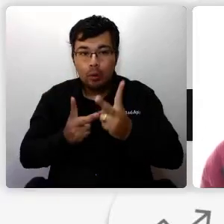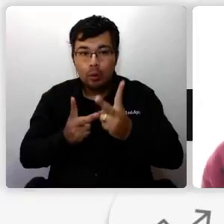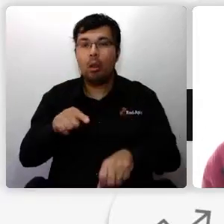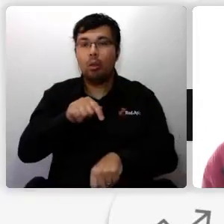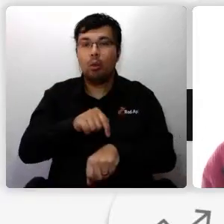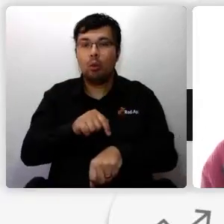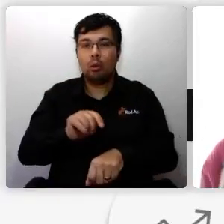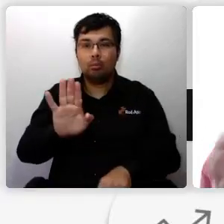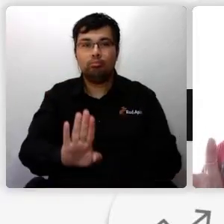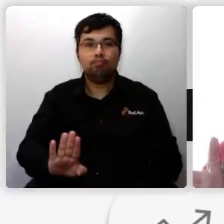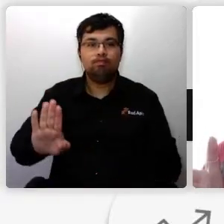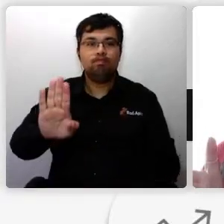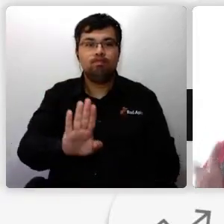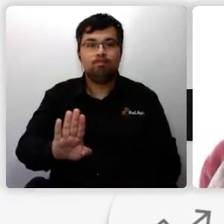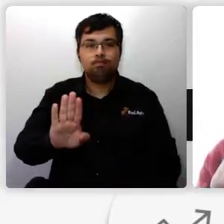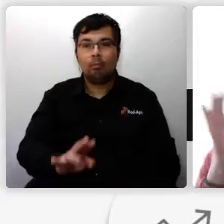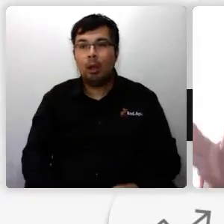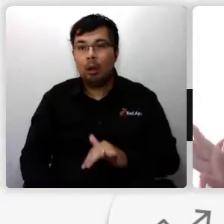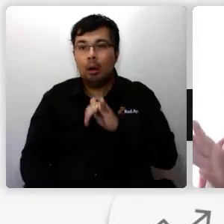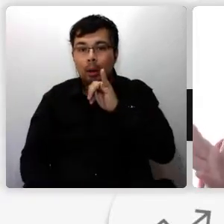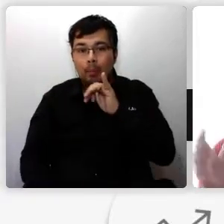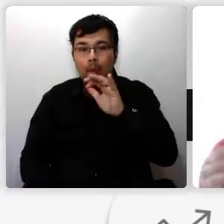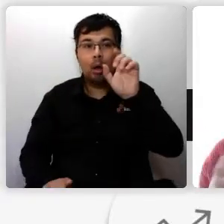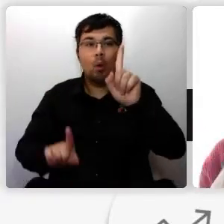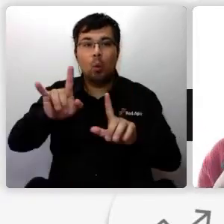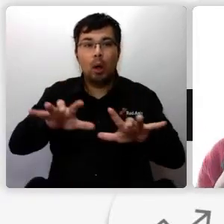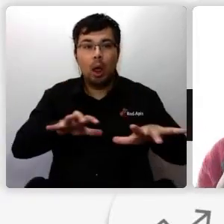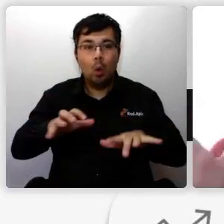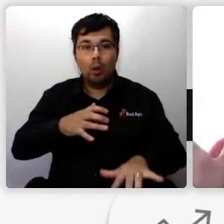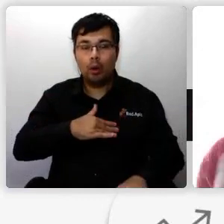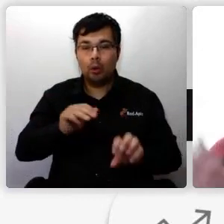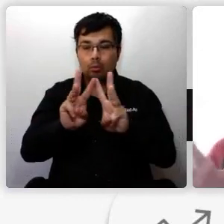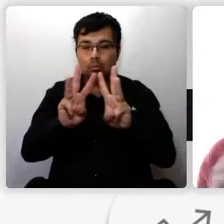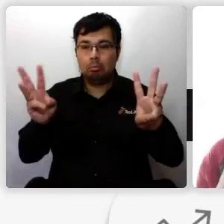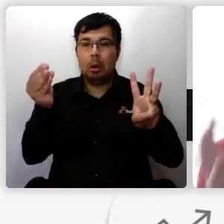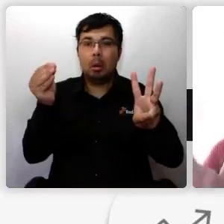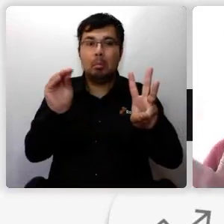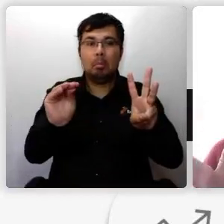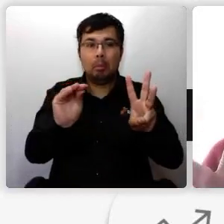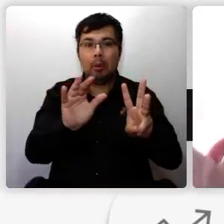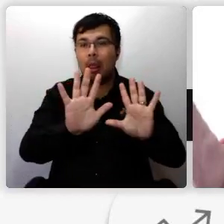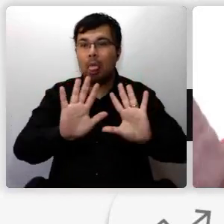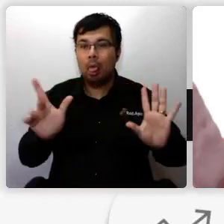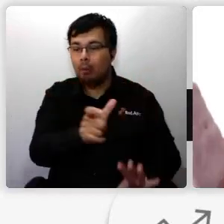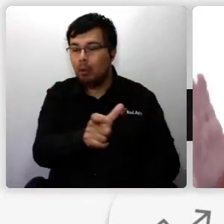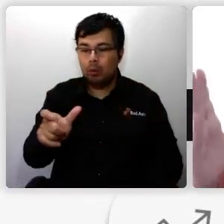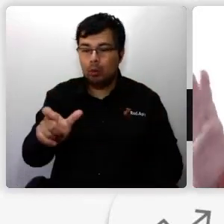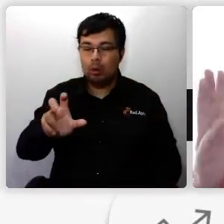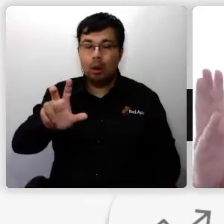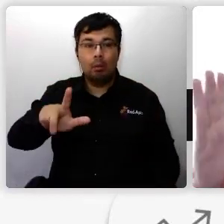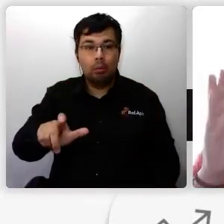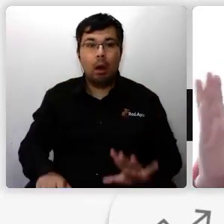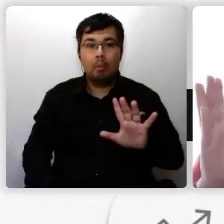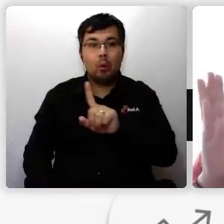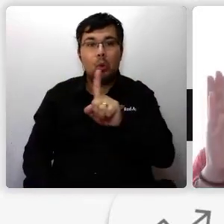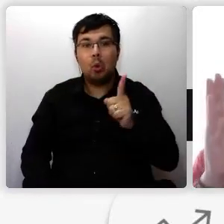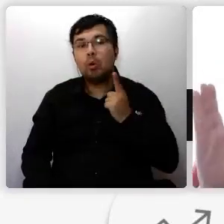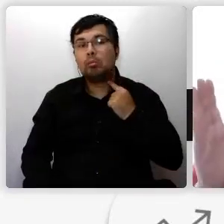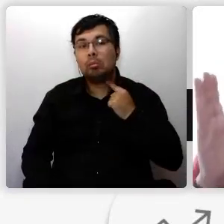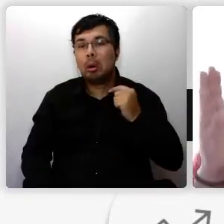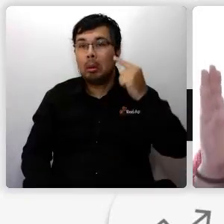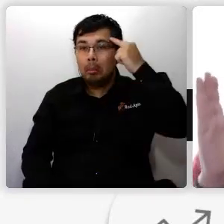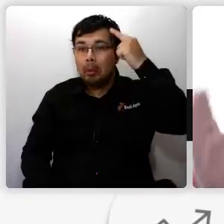en los contenidos. Quizás hay algo que yo tengo puesto en mi sitio y que en verdad nadie lo ve, nadie lo cliquea, no es de interés. Bueno, a lo mejor pensar en esa